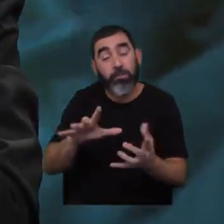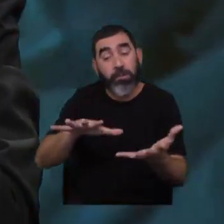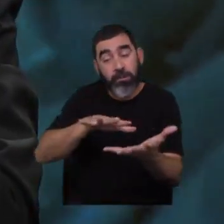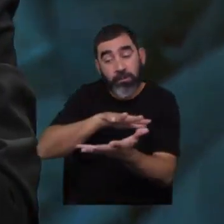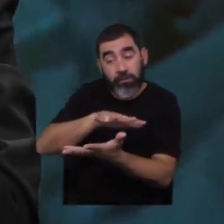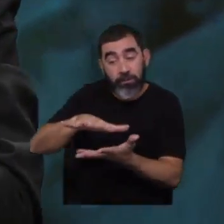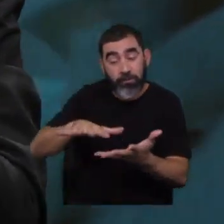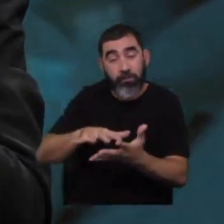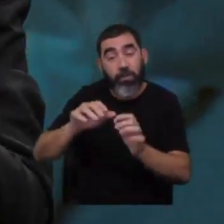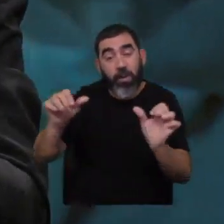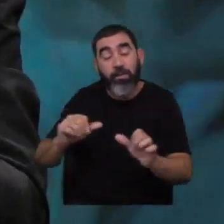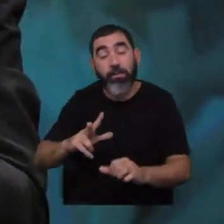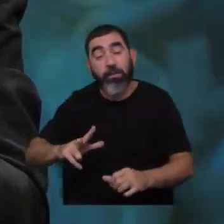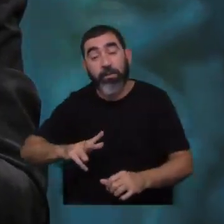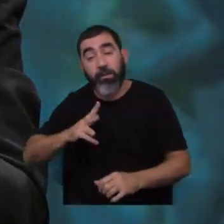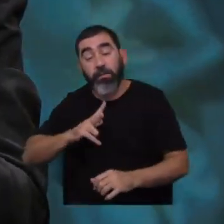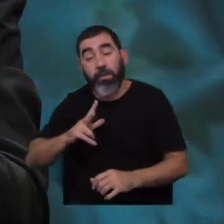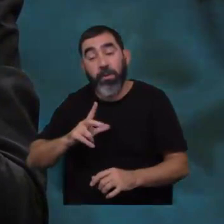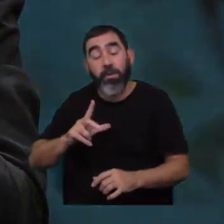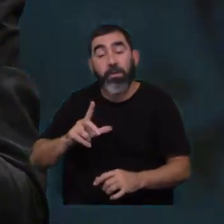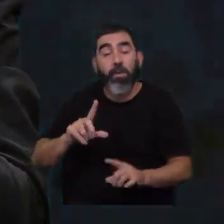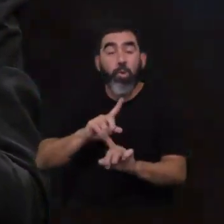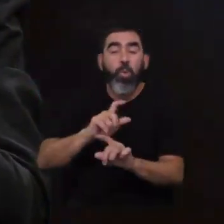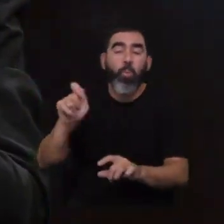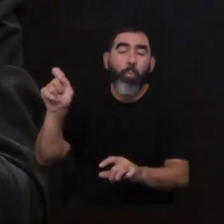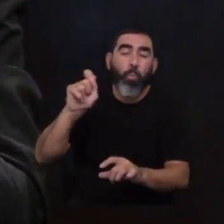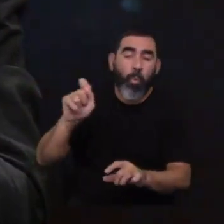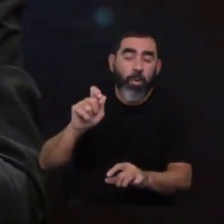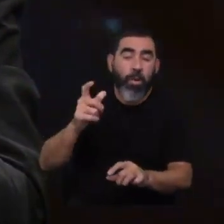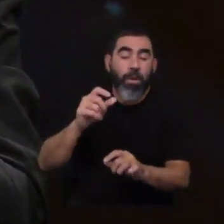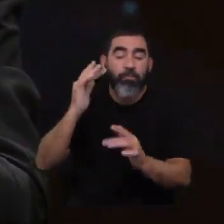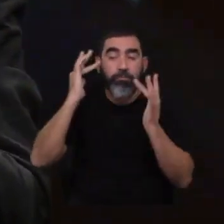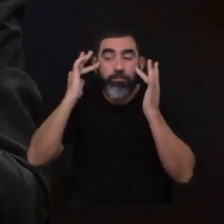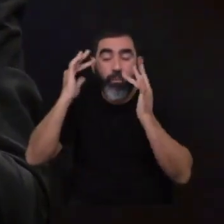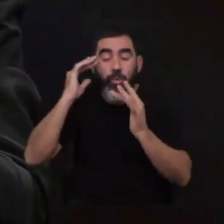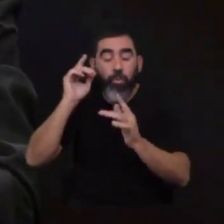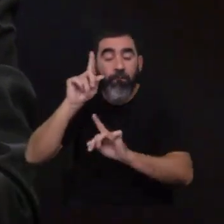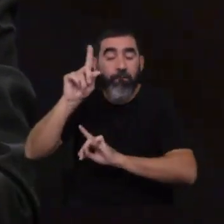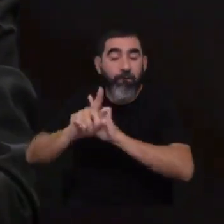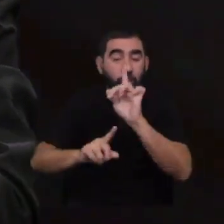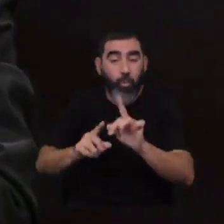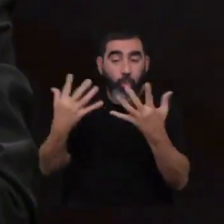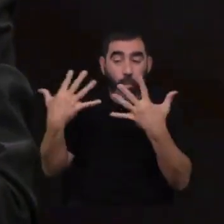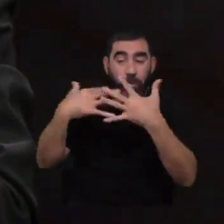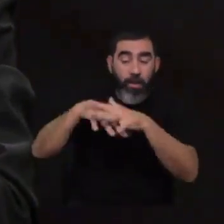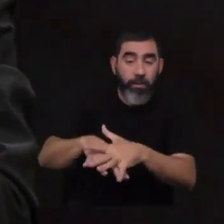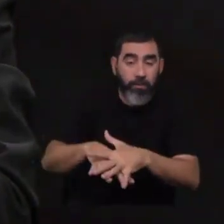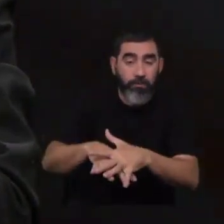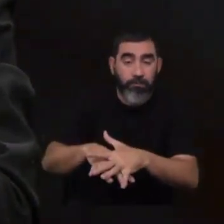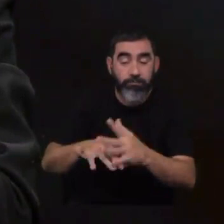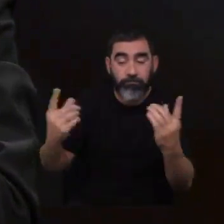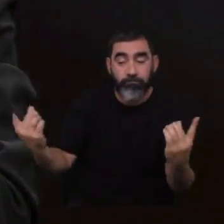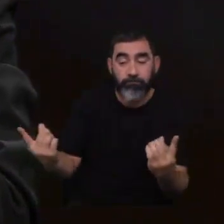en donde la actividad privada y la actividad, no digo la actividad pública, sino la actividad académica se encuentran. Entonces se encuentran y